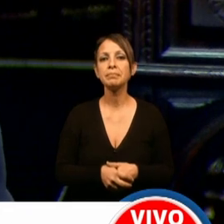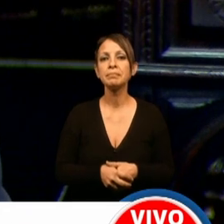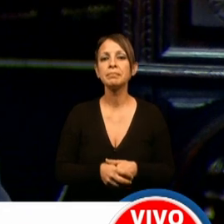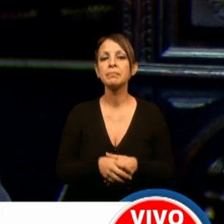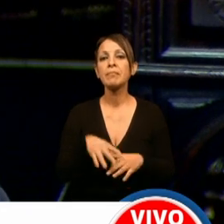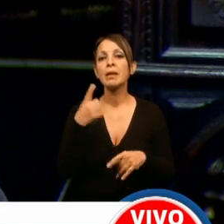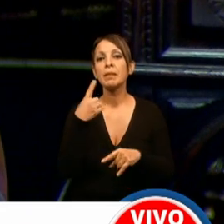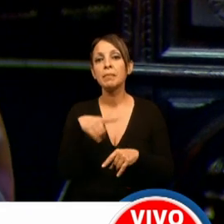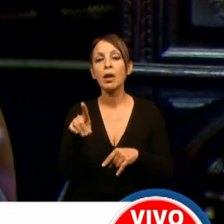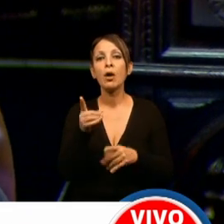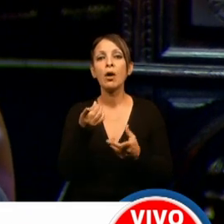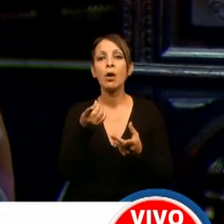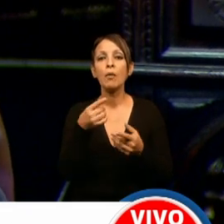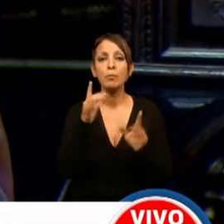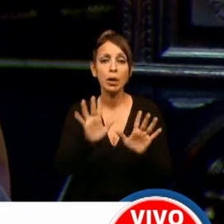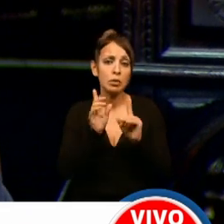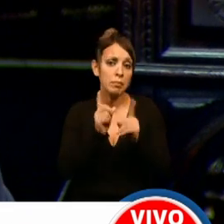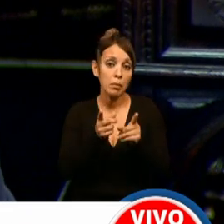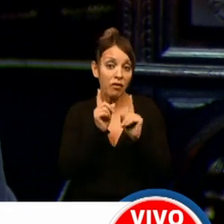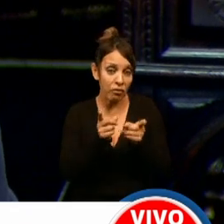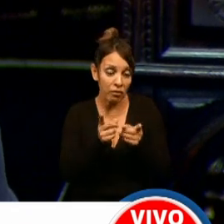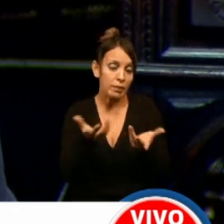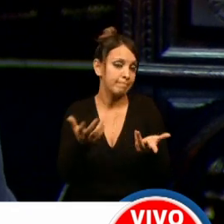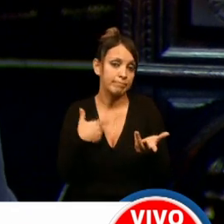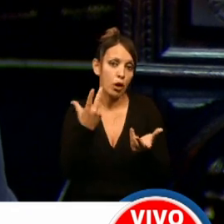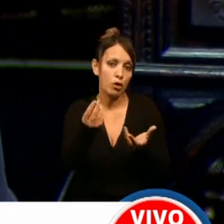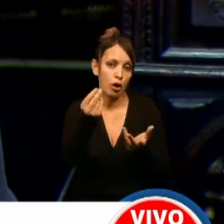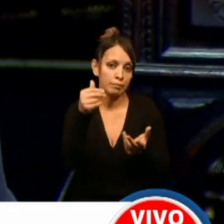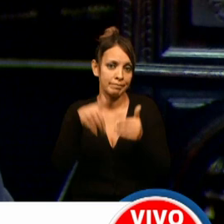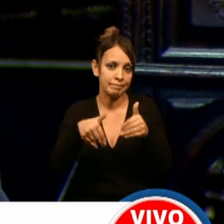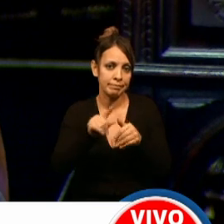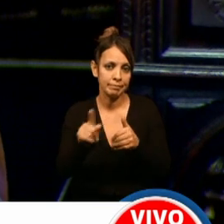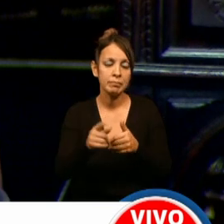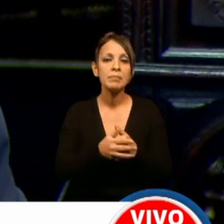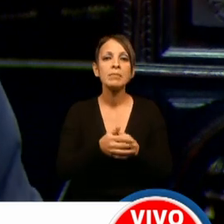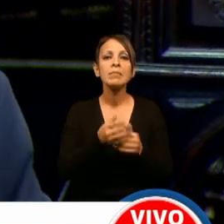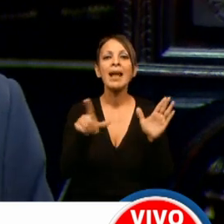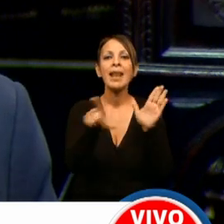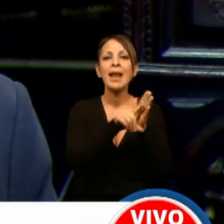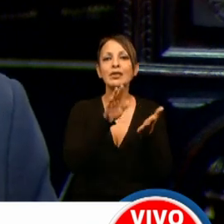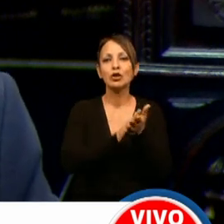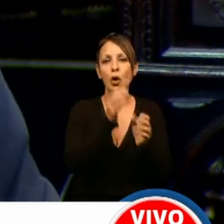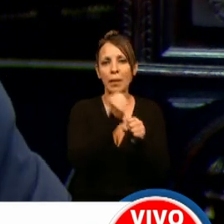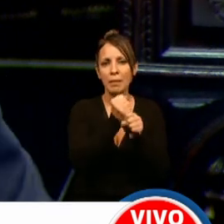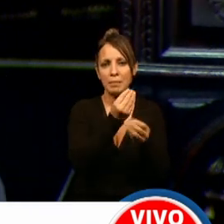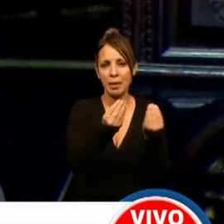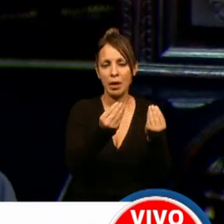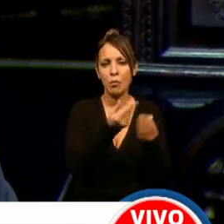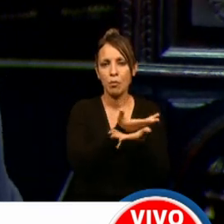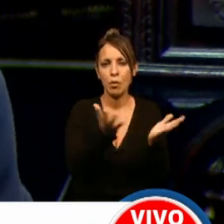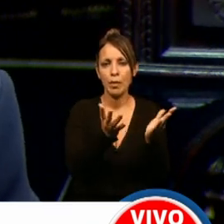que me impiden puntualmente el acompañamiento mire la ley de empleo público la ley